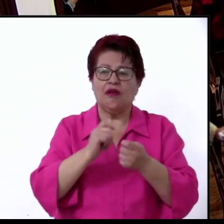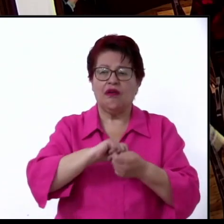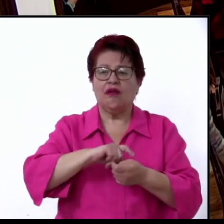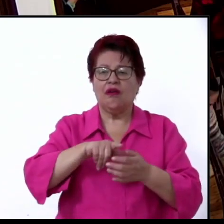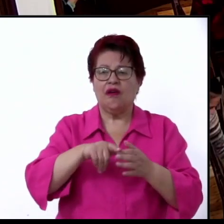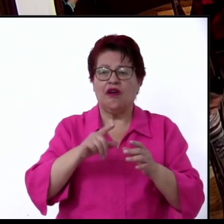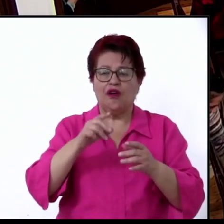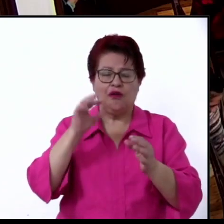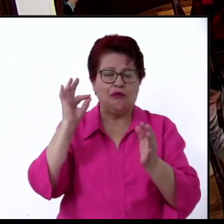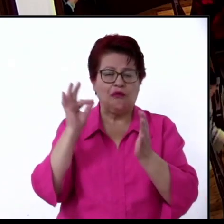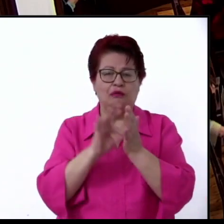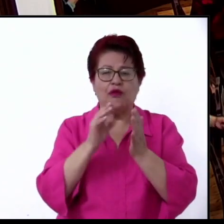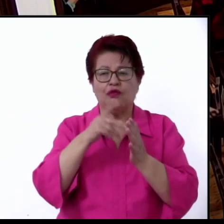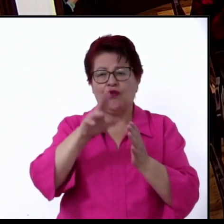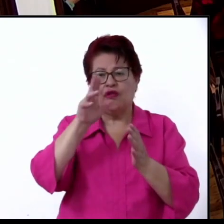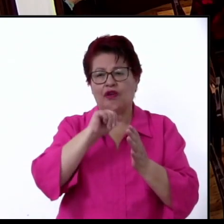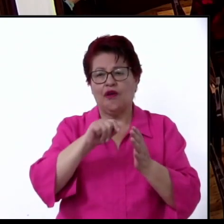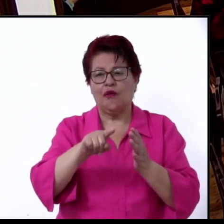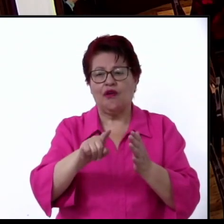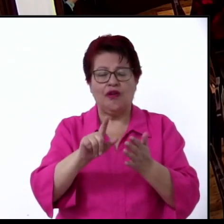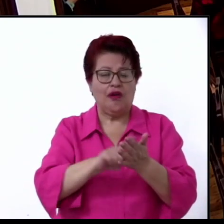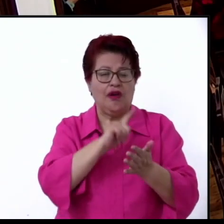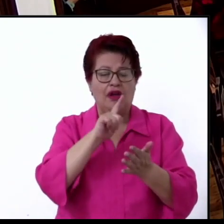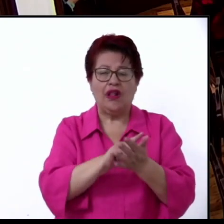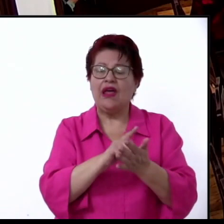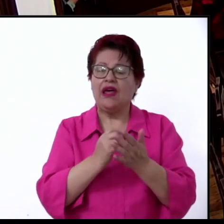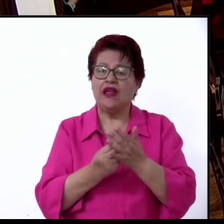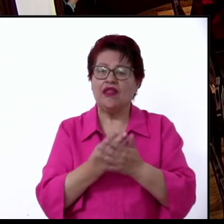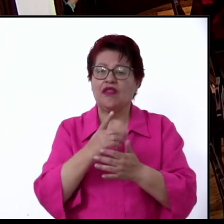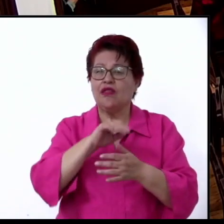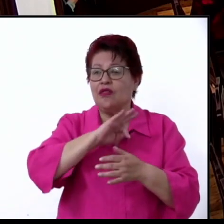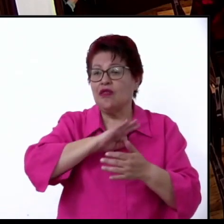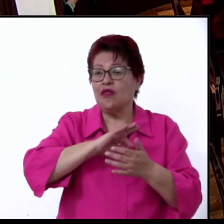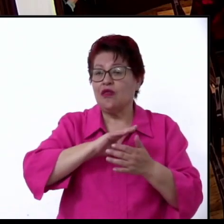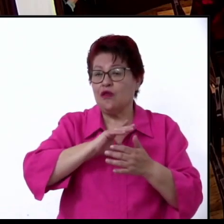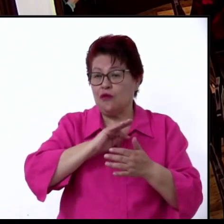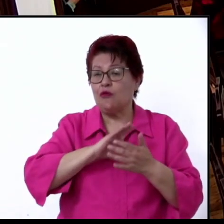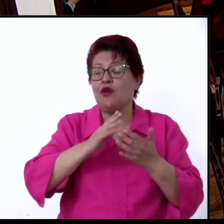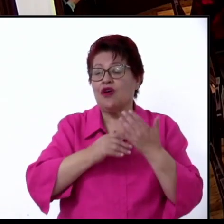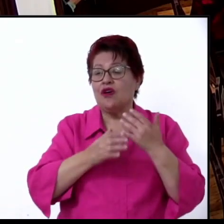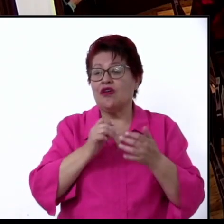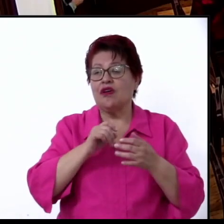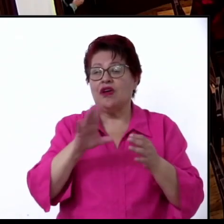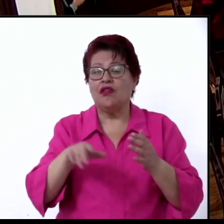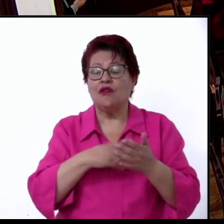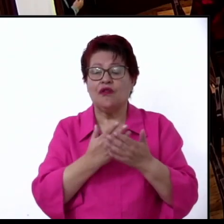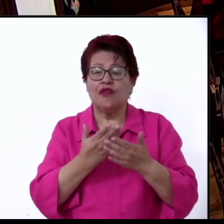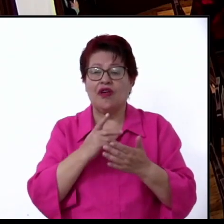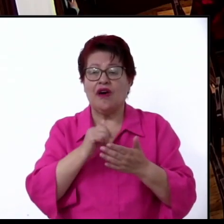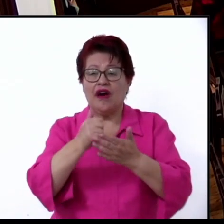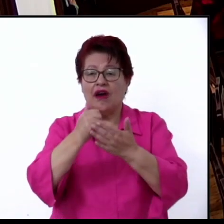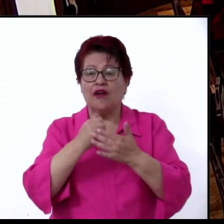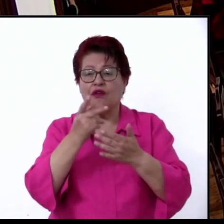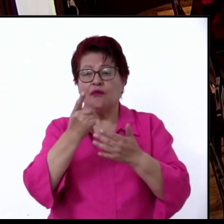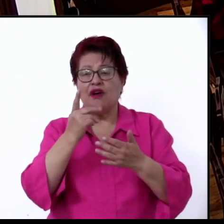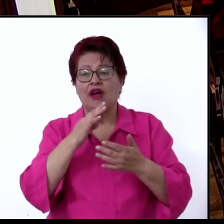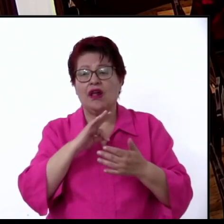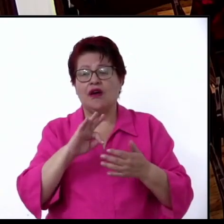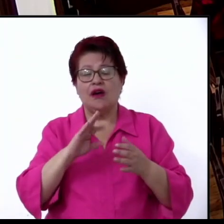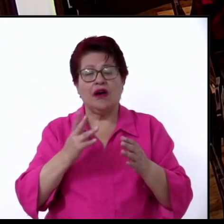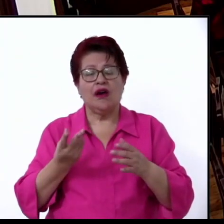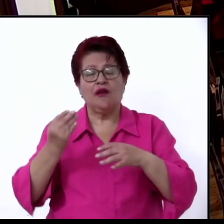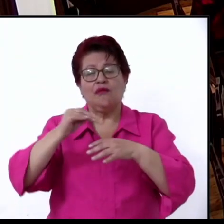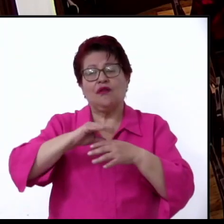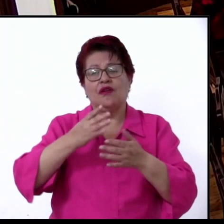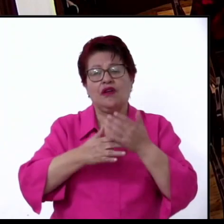en punto de acuerdo o que se transforma en ley, y que es un marco jurídico que nos da la pauta y la posibilidad pues de abonar